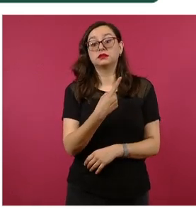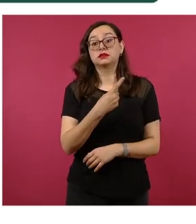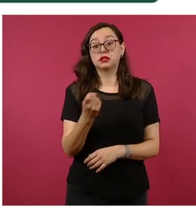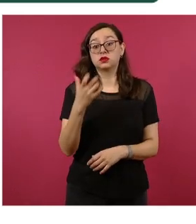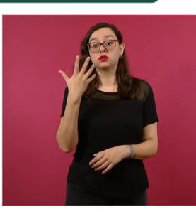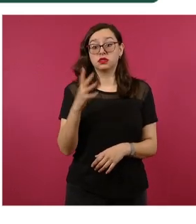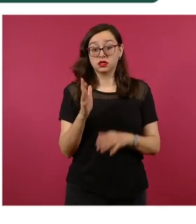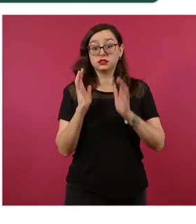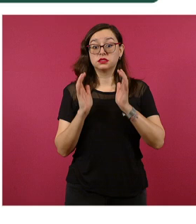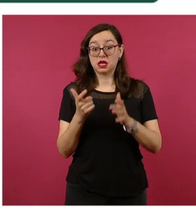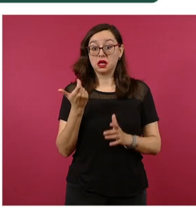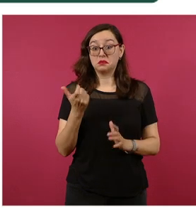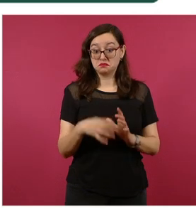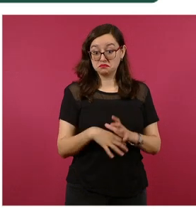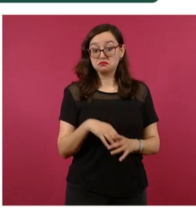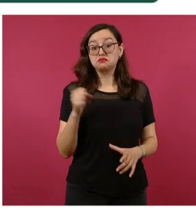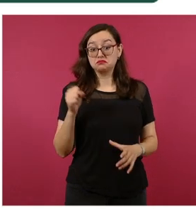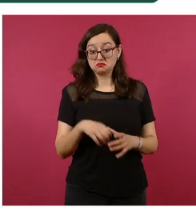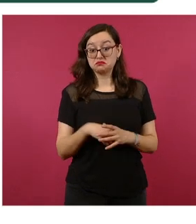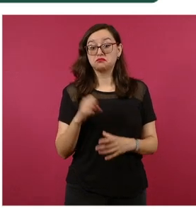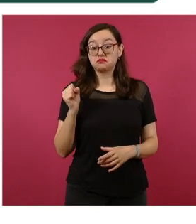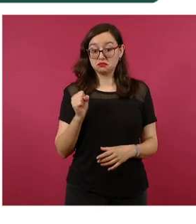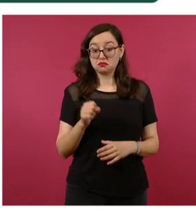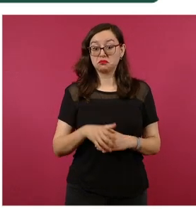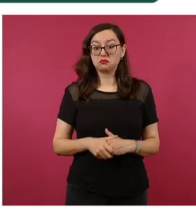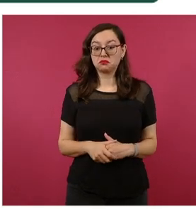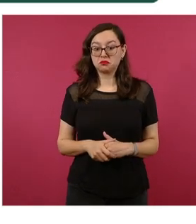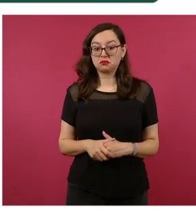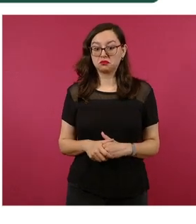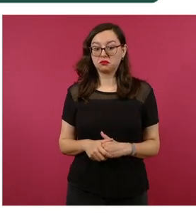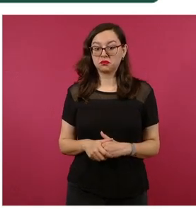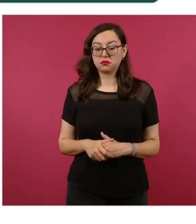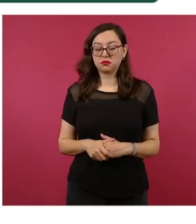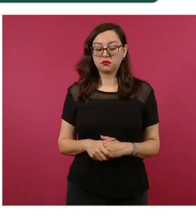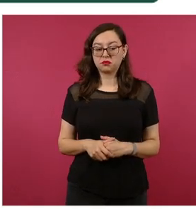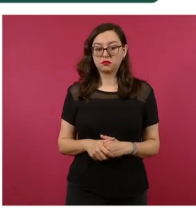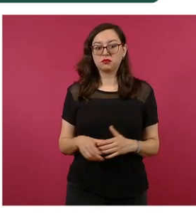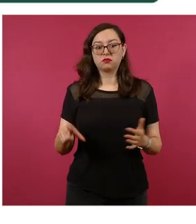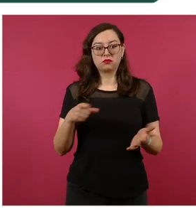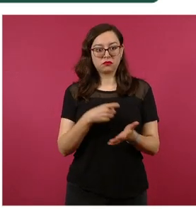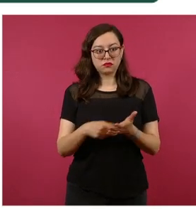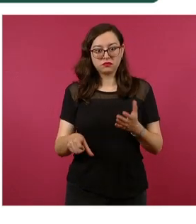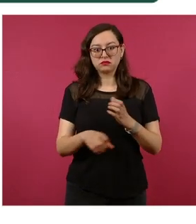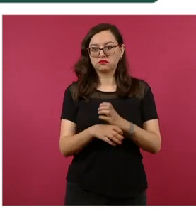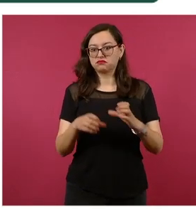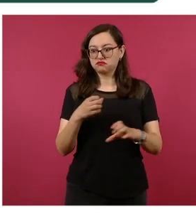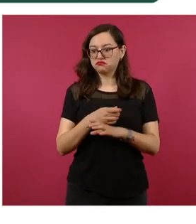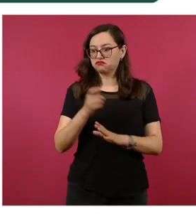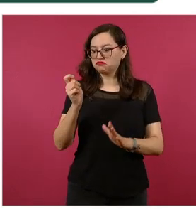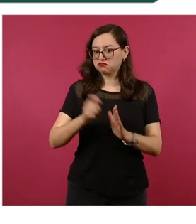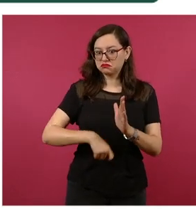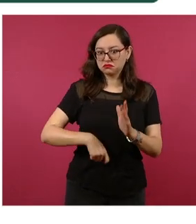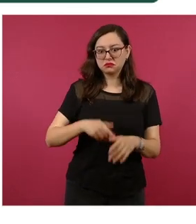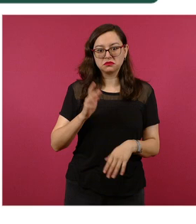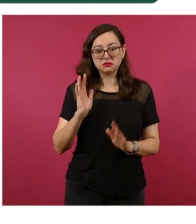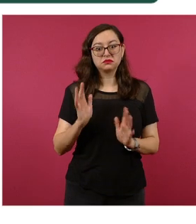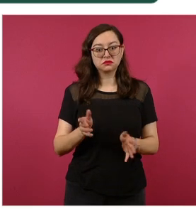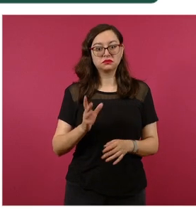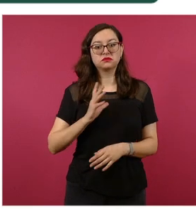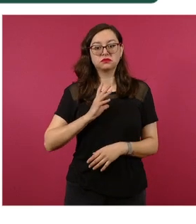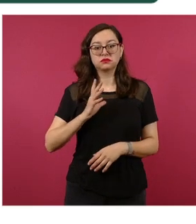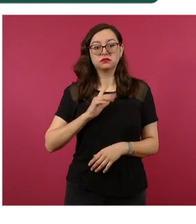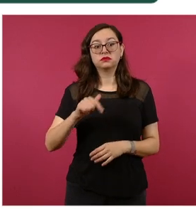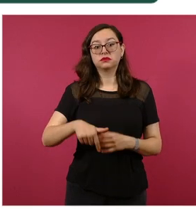tenido movimiento, disposición de recursos o pago en puntos de venta para la adquisición de equipo médico. En la siguiente tenemos a la